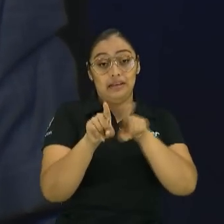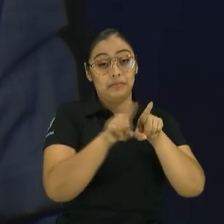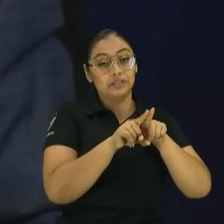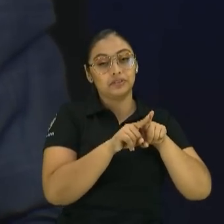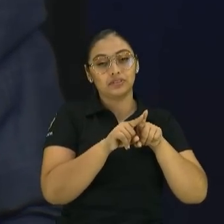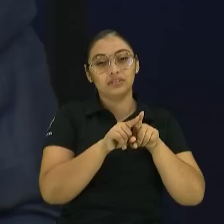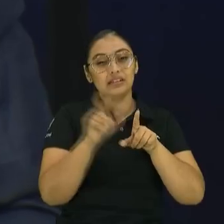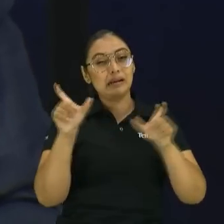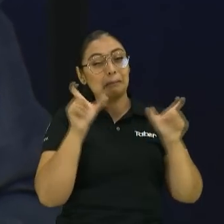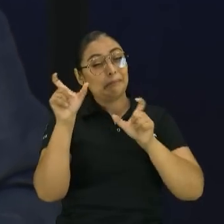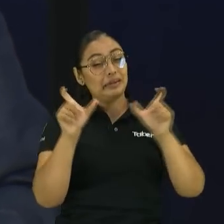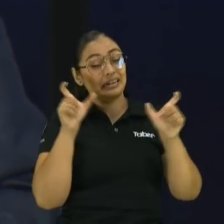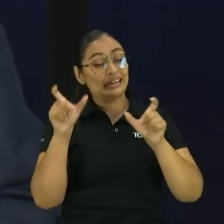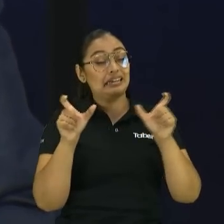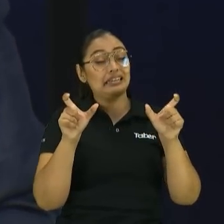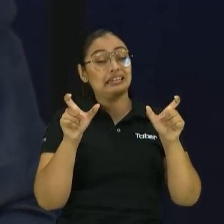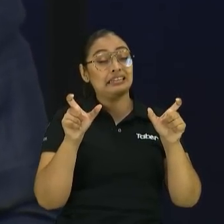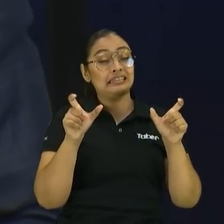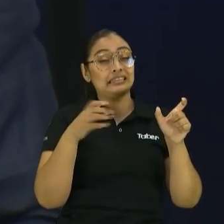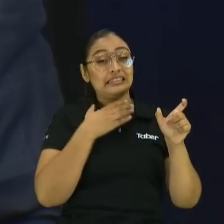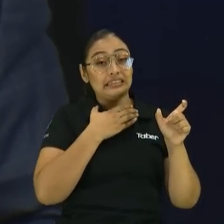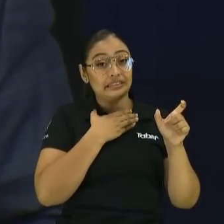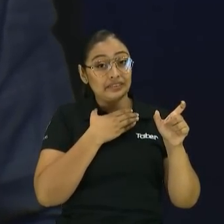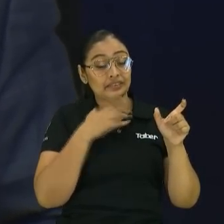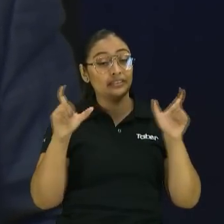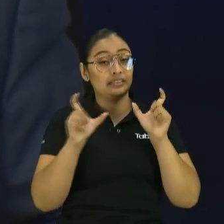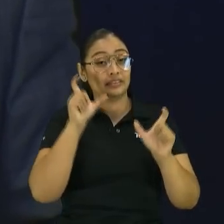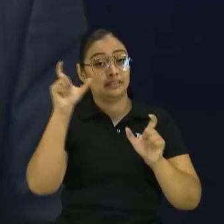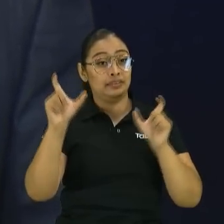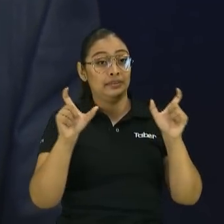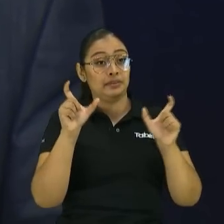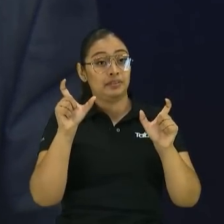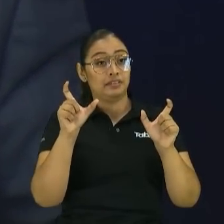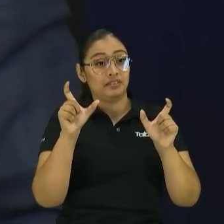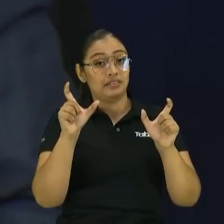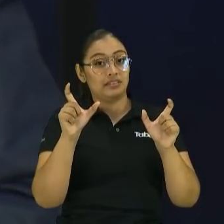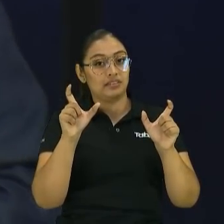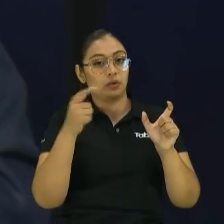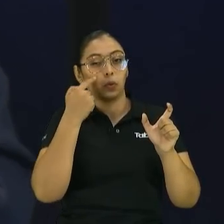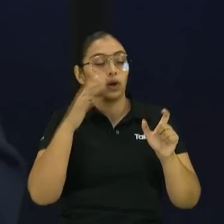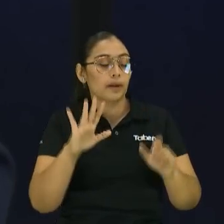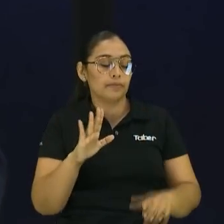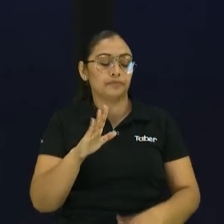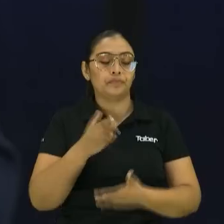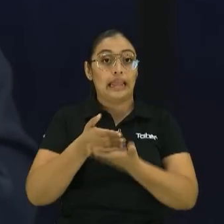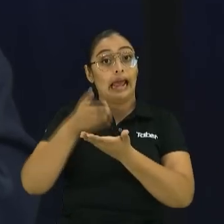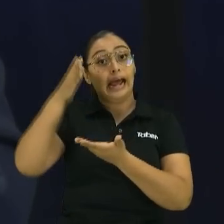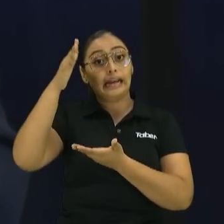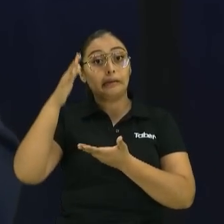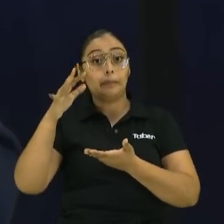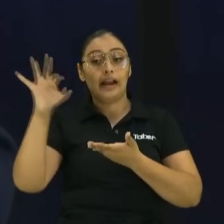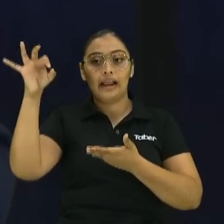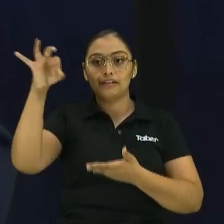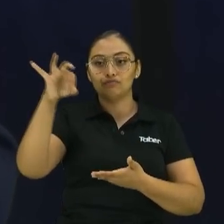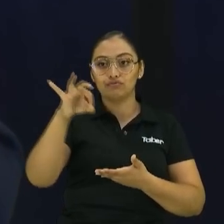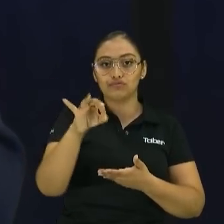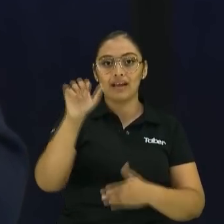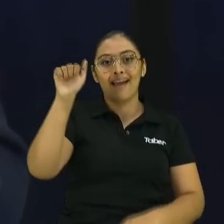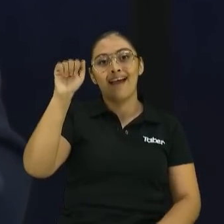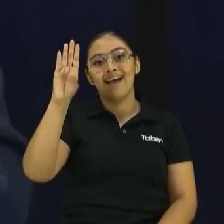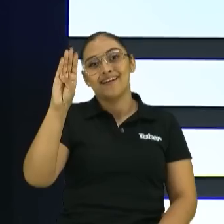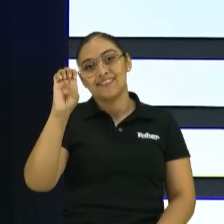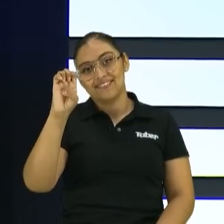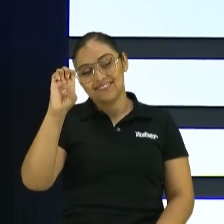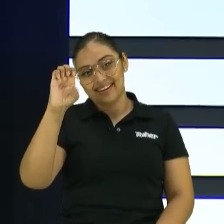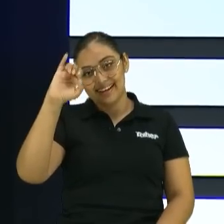unas palabras Un poco fuertes o altisonantes pero las abejas no se toman el tiempo